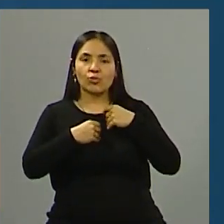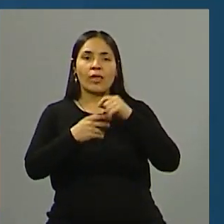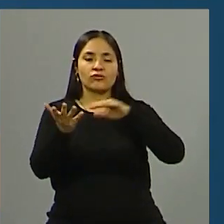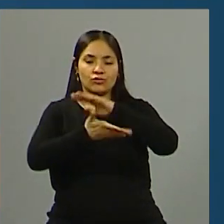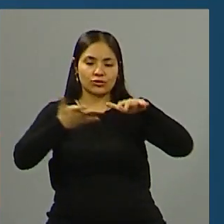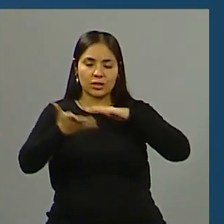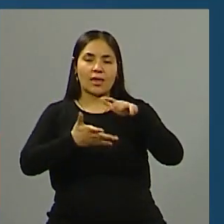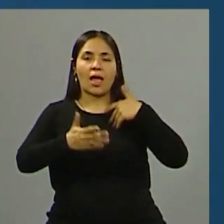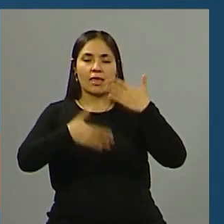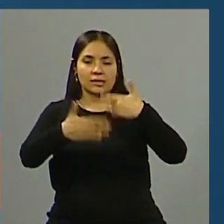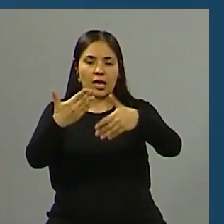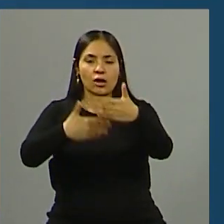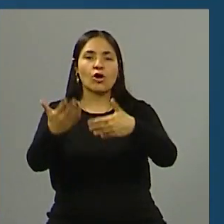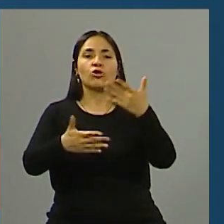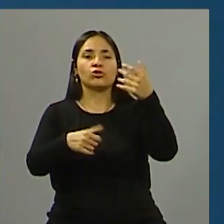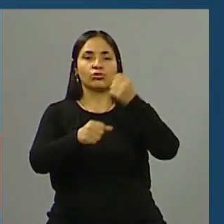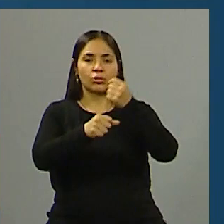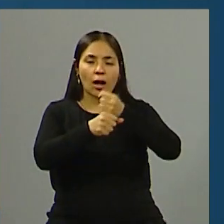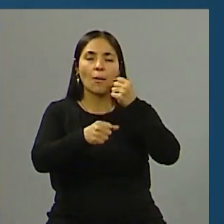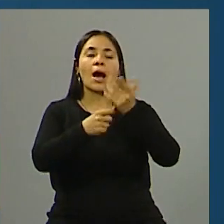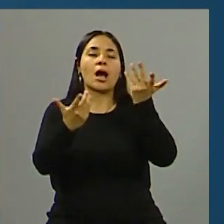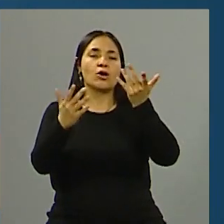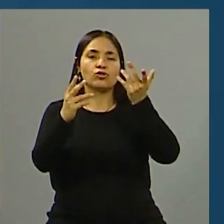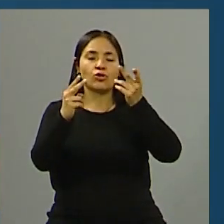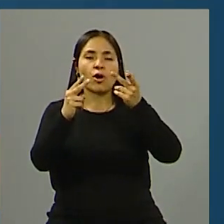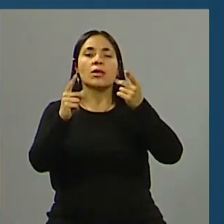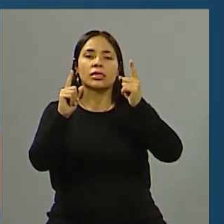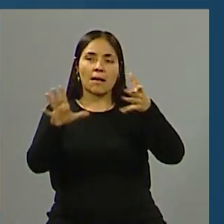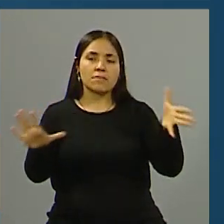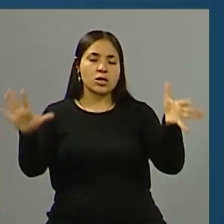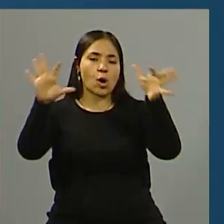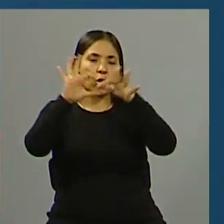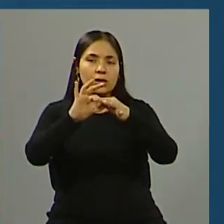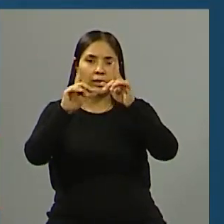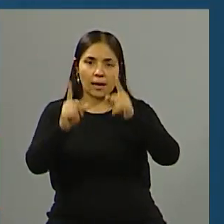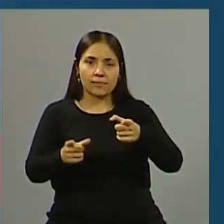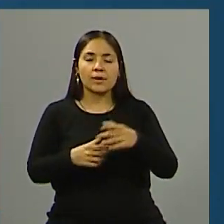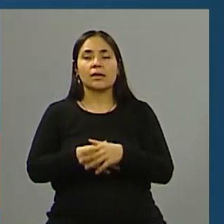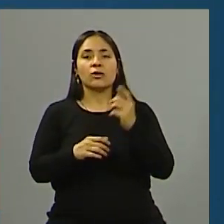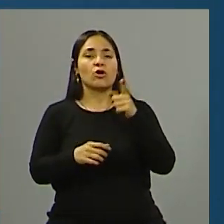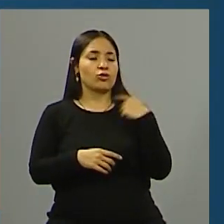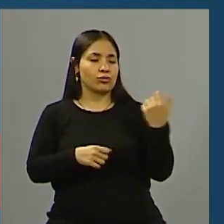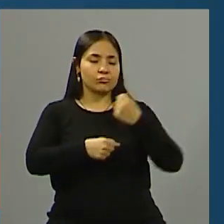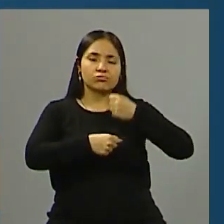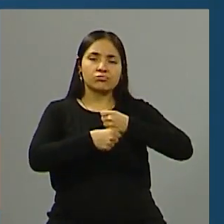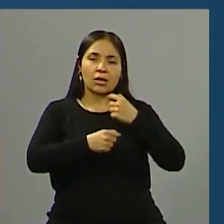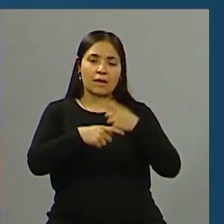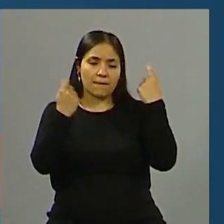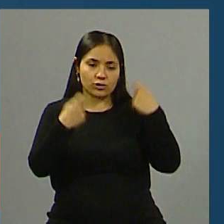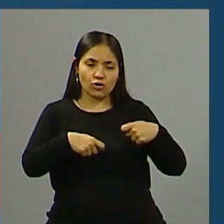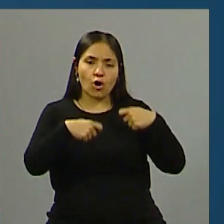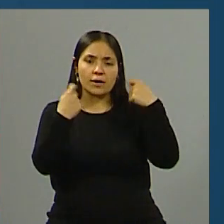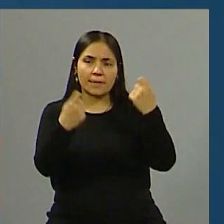que genera desarrollo en los pueblos. Y en este sentido venimos trabajando, venimos con un plan de inversión que a pesar de